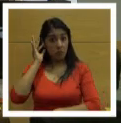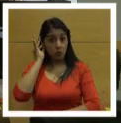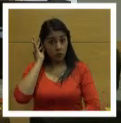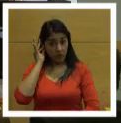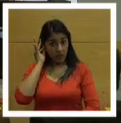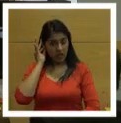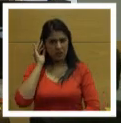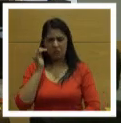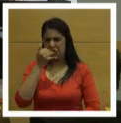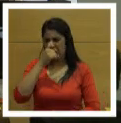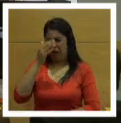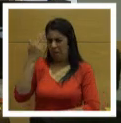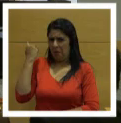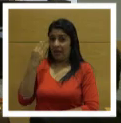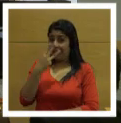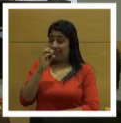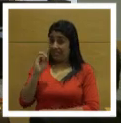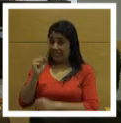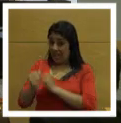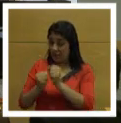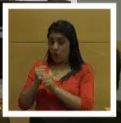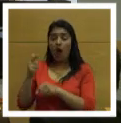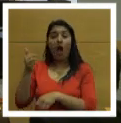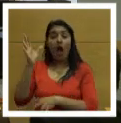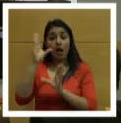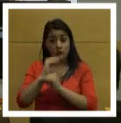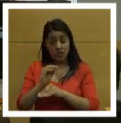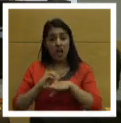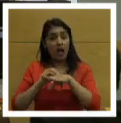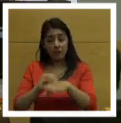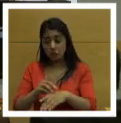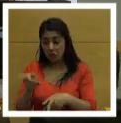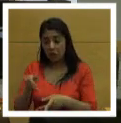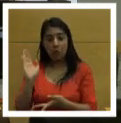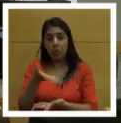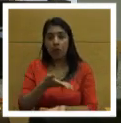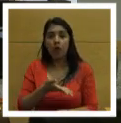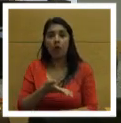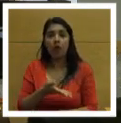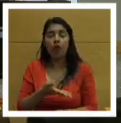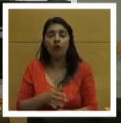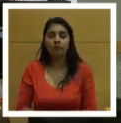ocurriendo desde hace más de 30 años y no nos llamaba la atención.